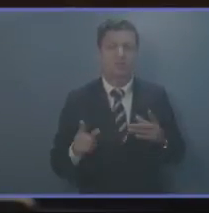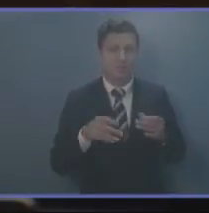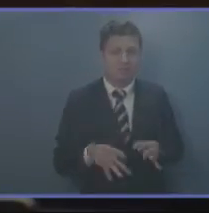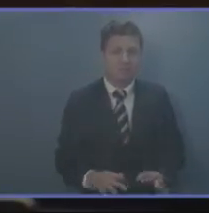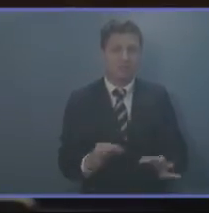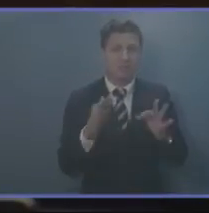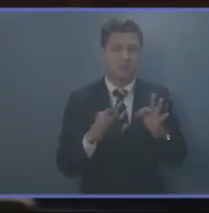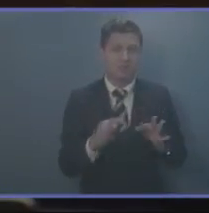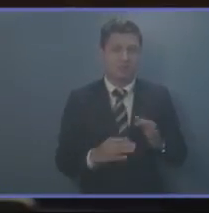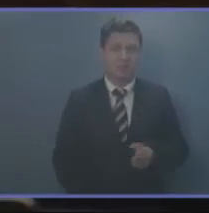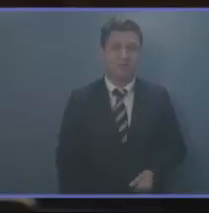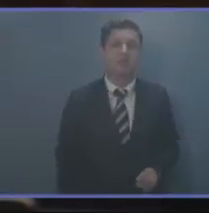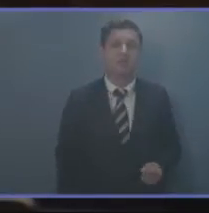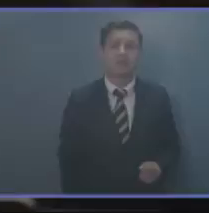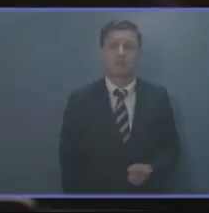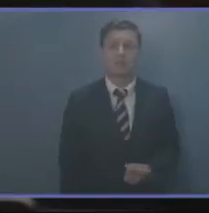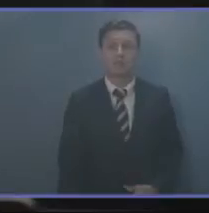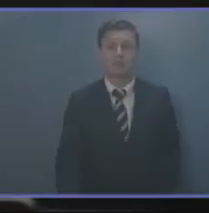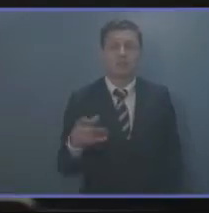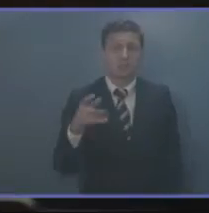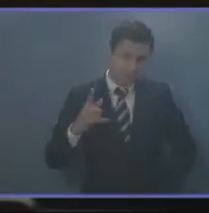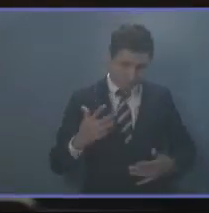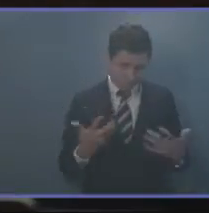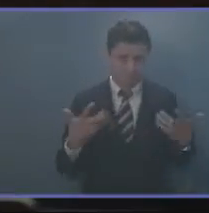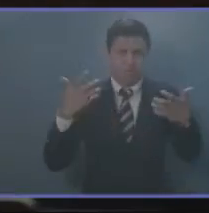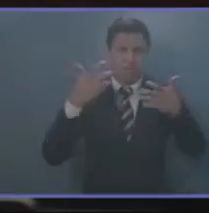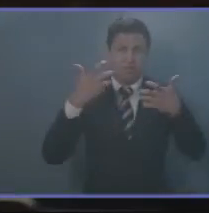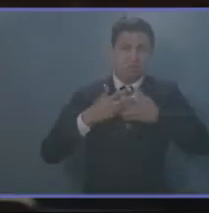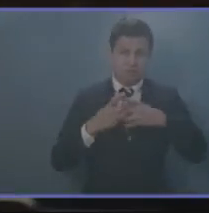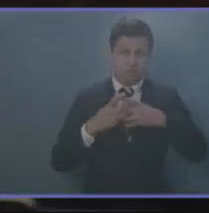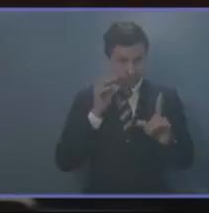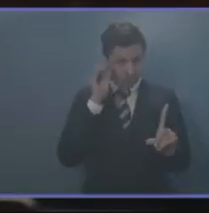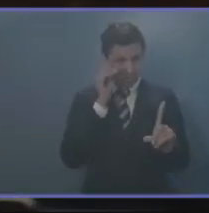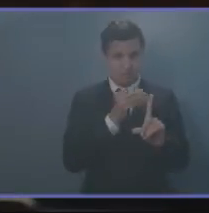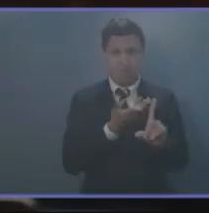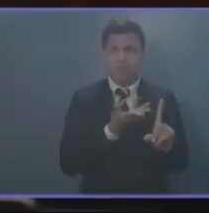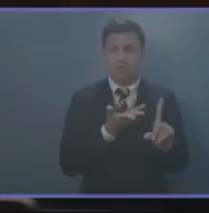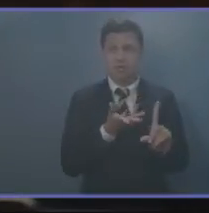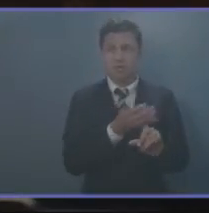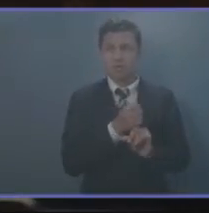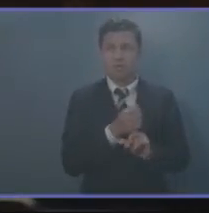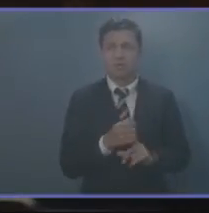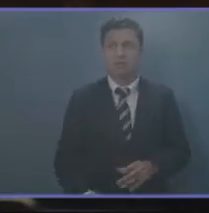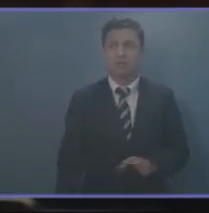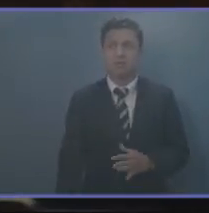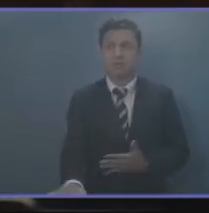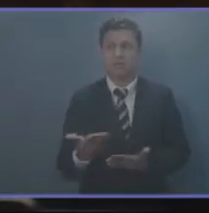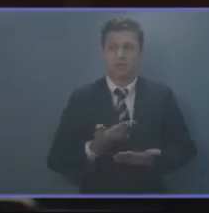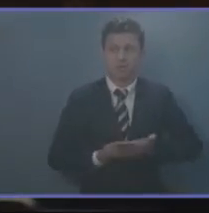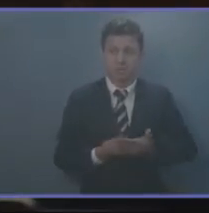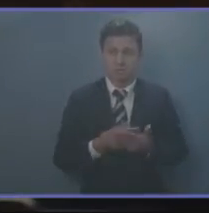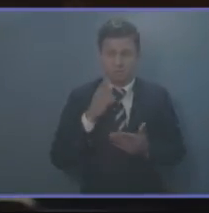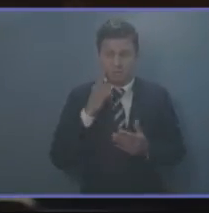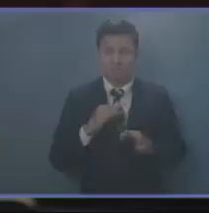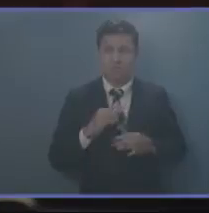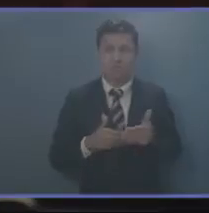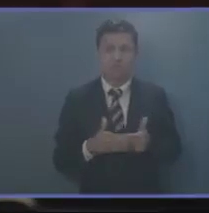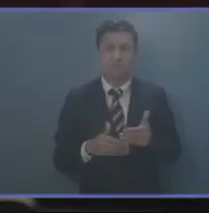a los indicadores objetivos de socialización al haber participado en programas escolares, religiosos